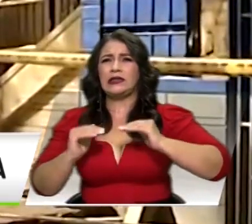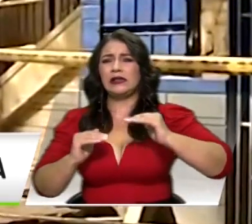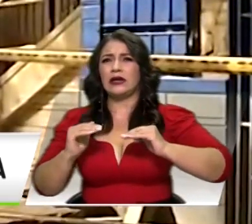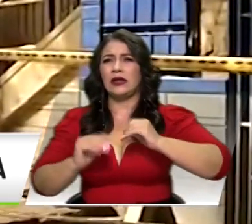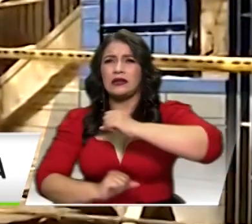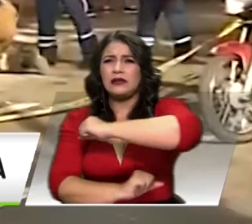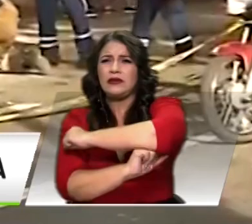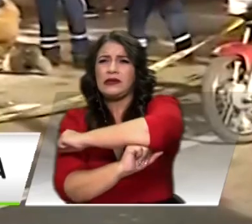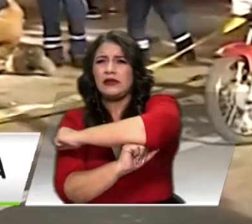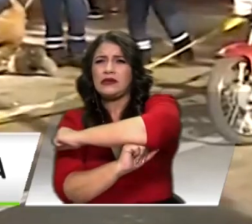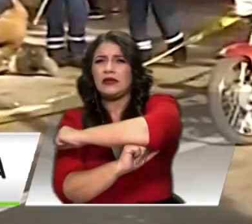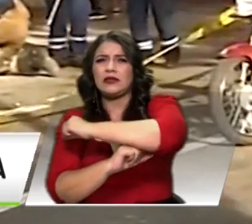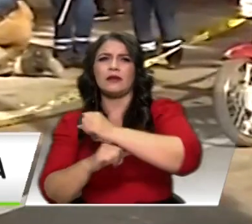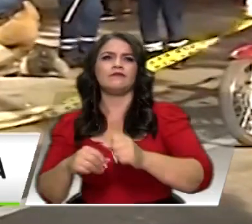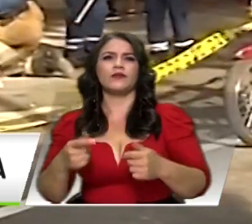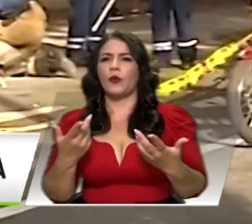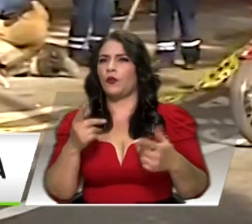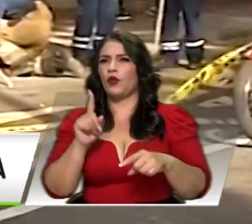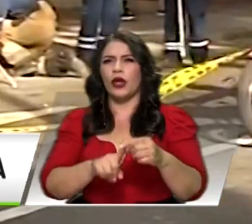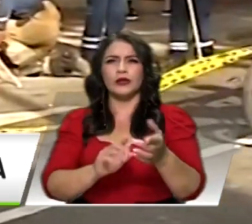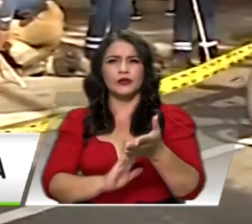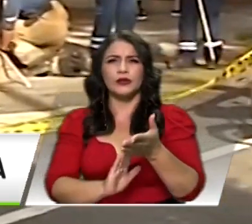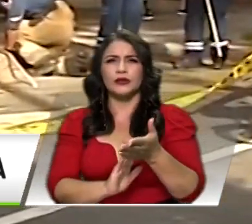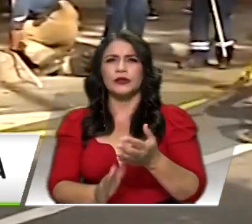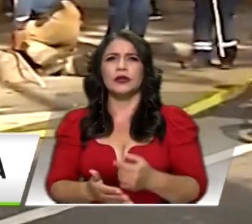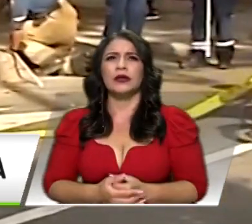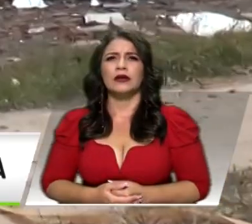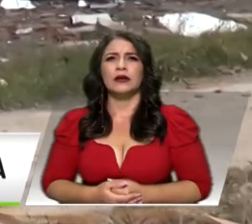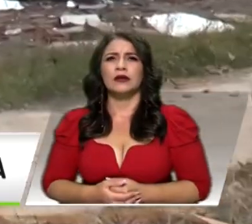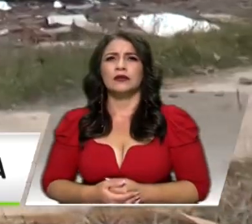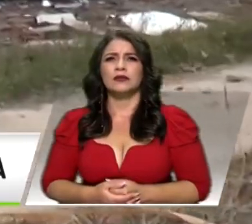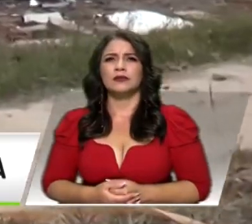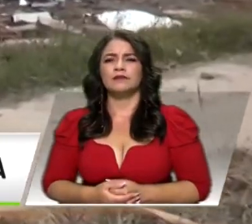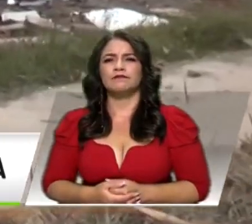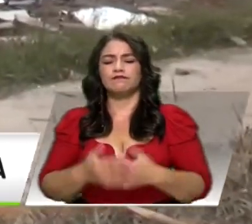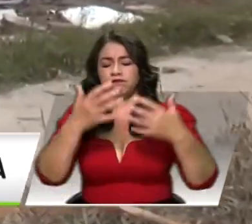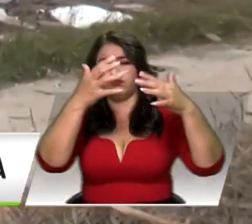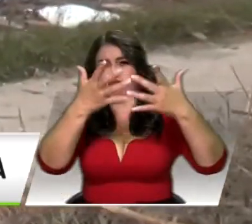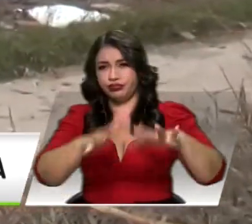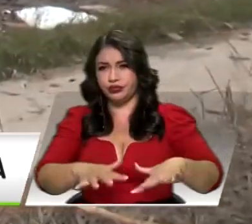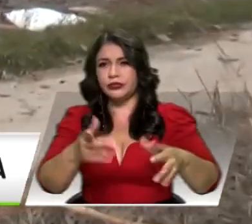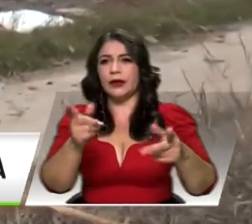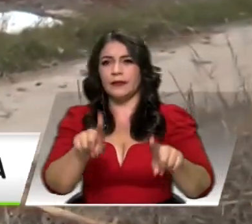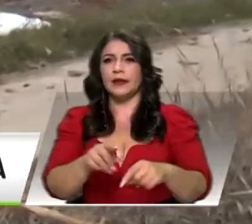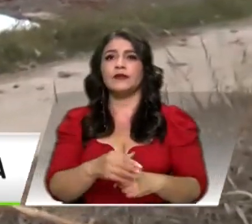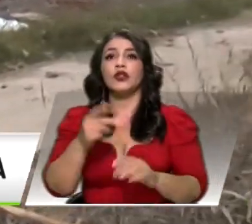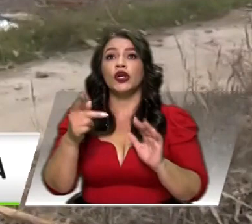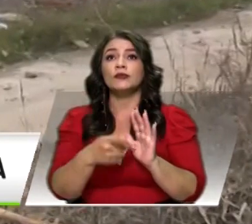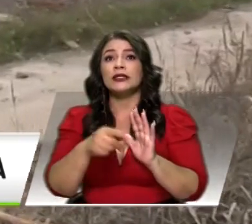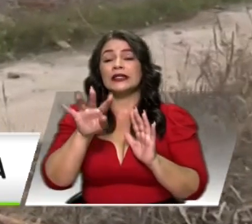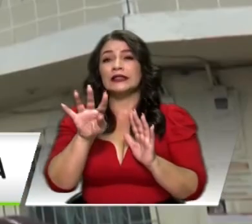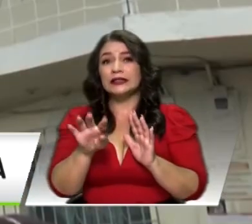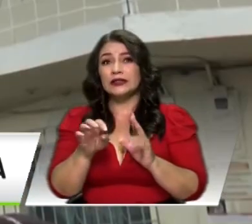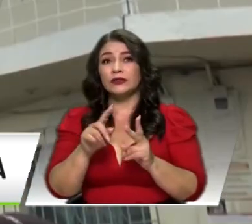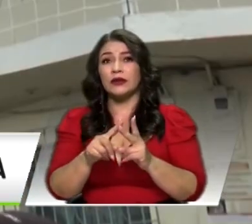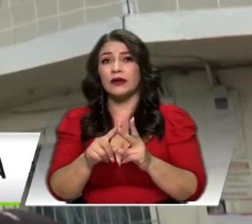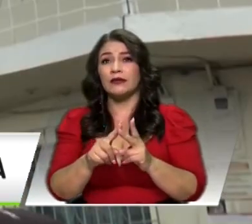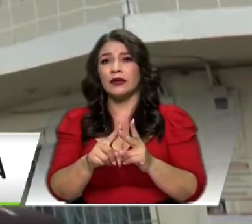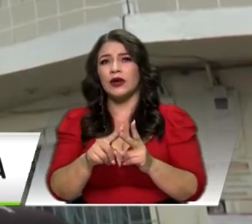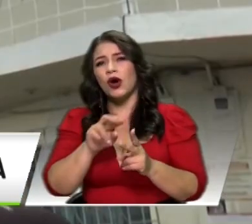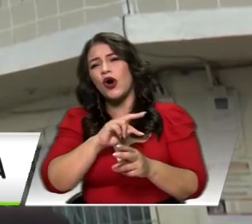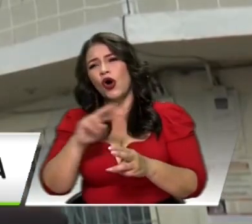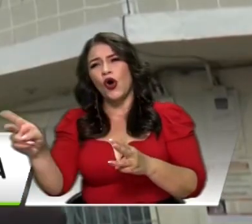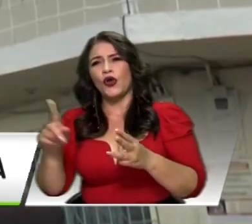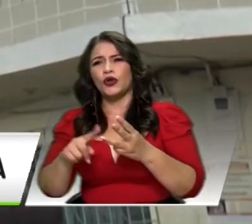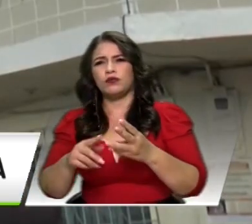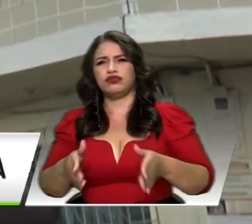principales y finalmente no se pudo recuperar y tuvo que ser derribado. Al 2019 todavía todavía le cabía un edificio en lamentables condiciones